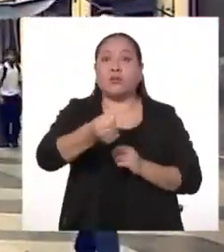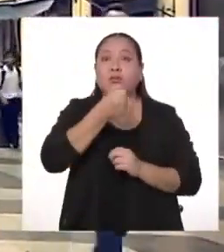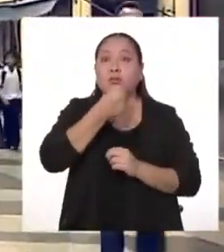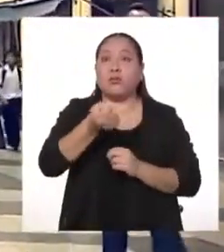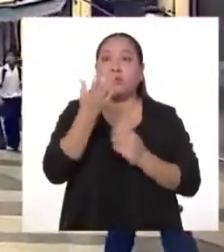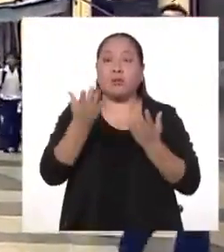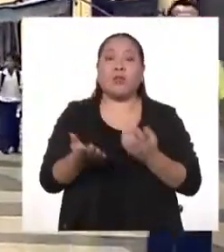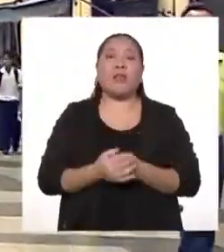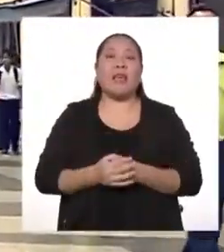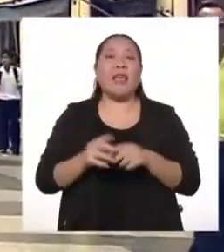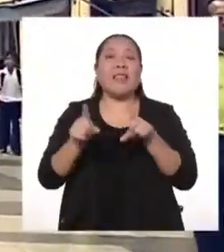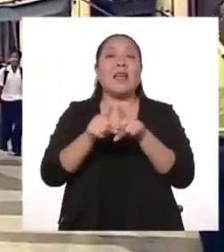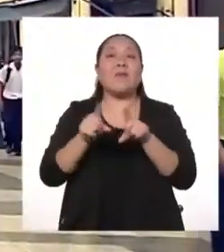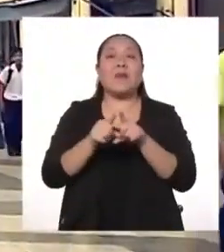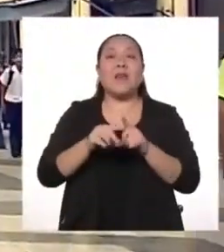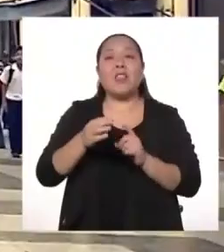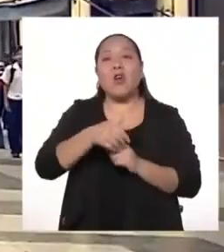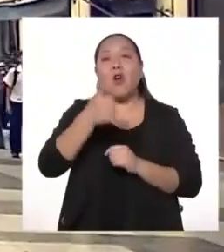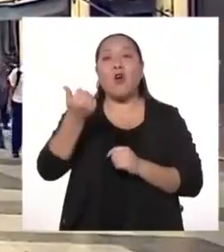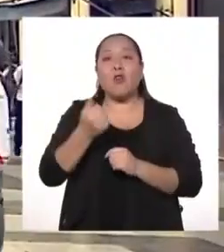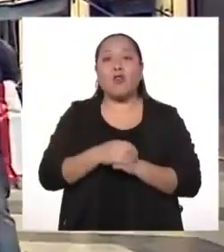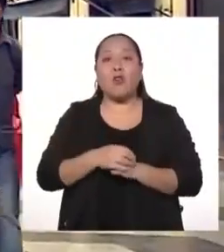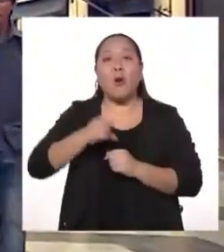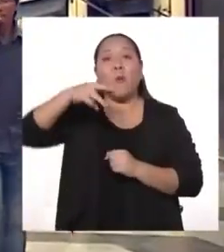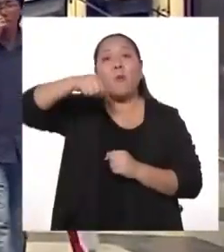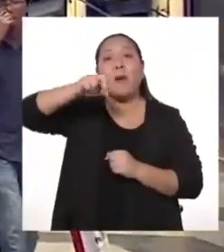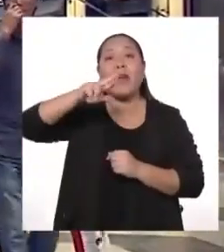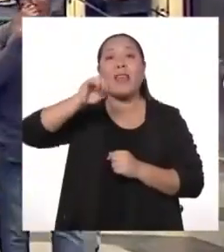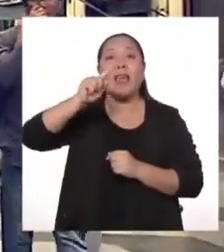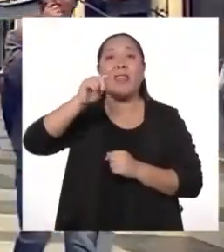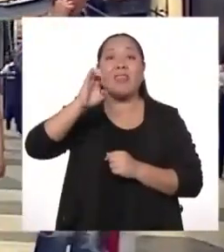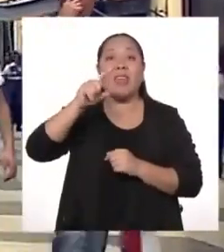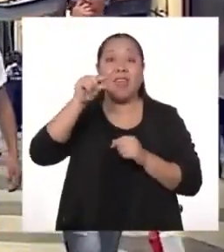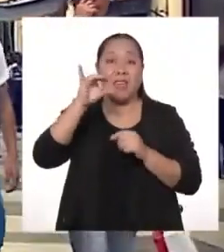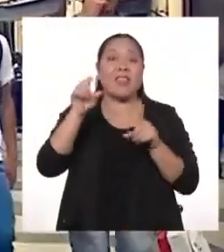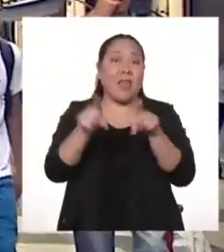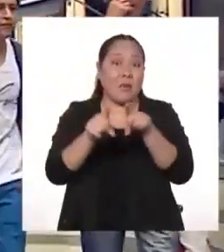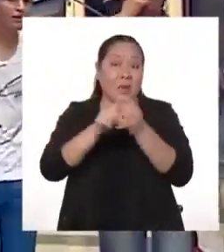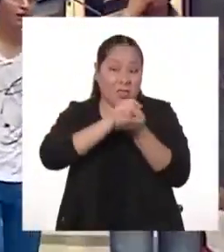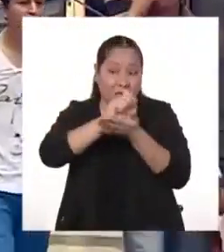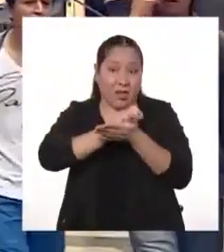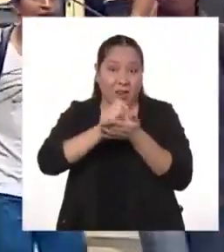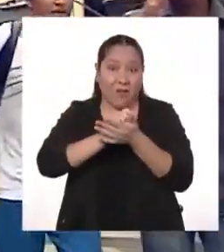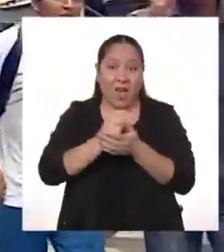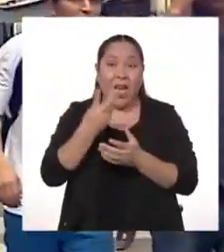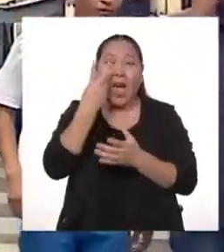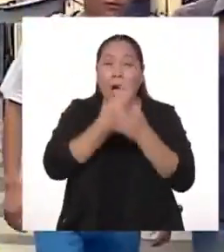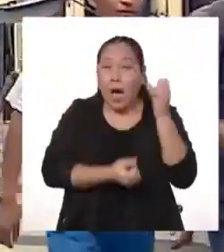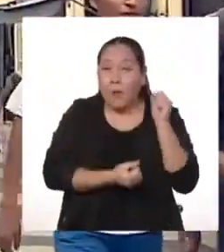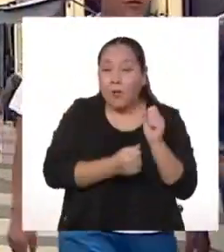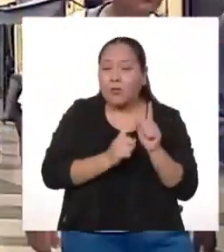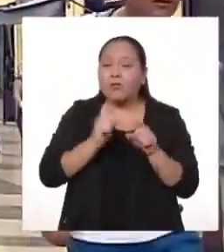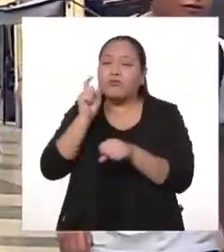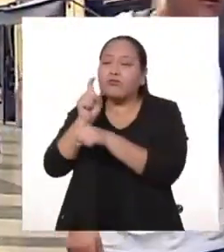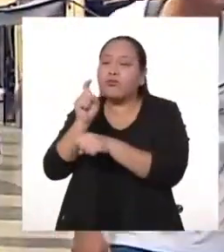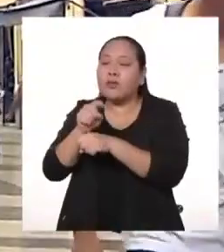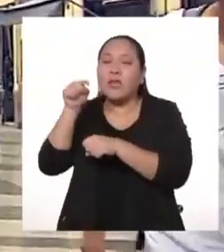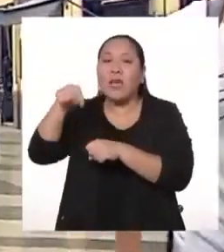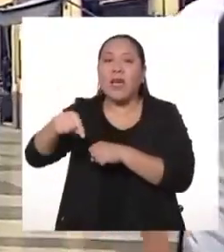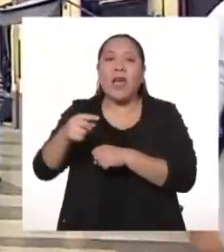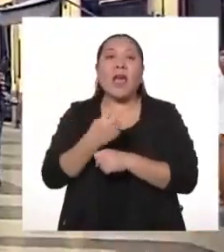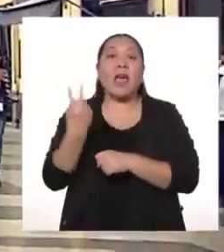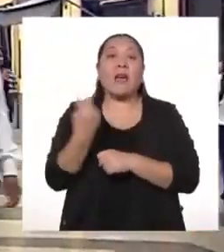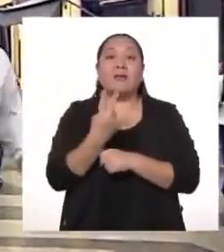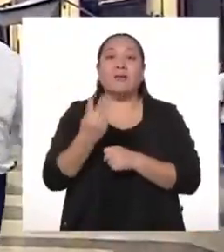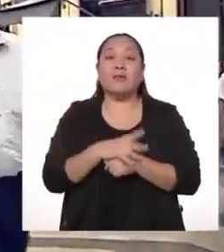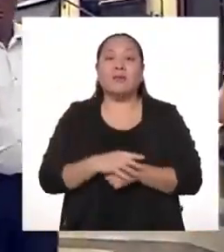poquito mayor que él, y el propio José Carlos Mariátegui. Ellos forjaron sin duda una época de oro para